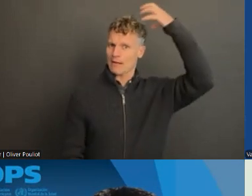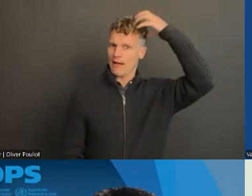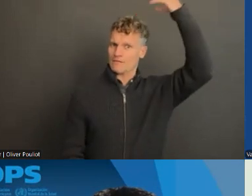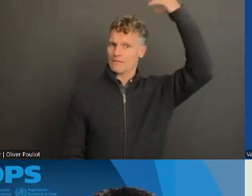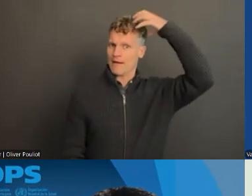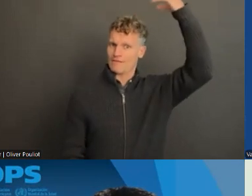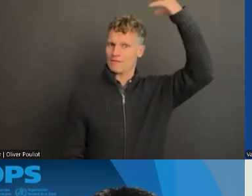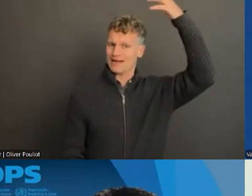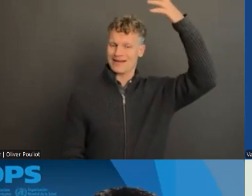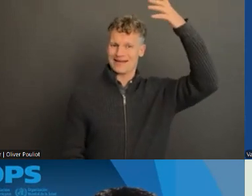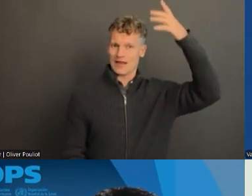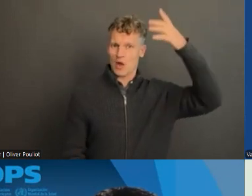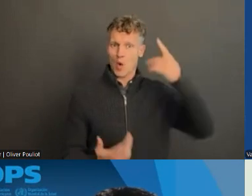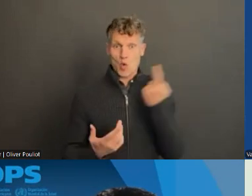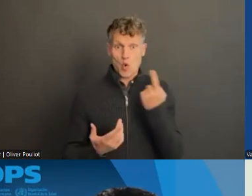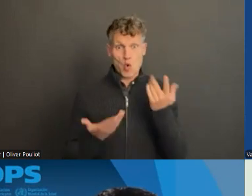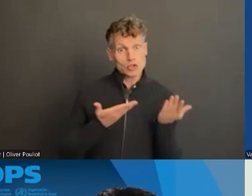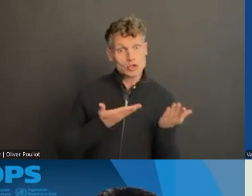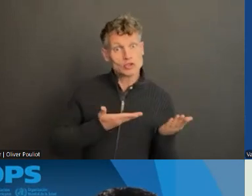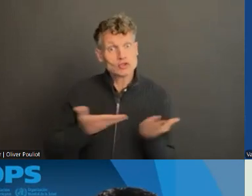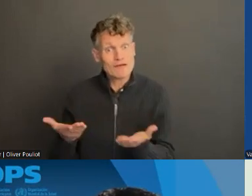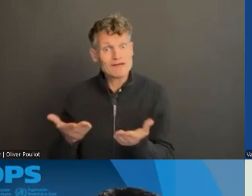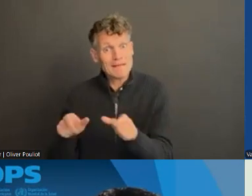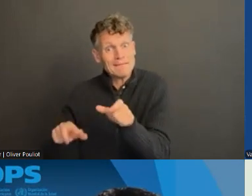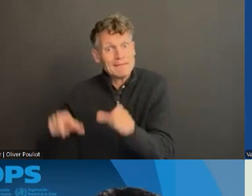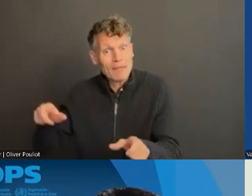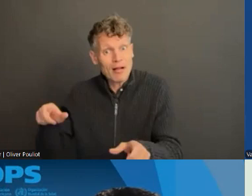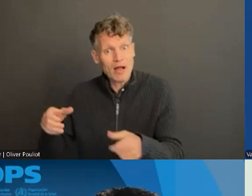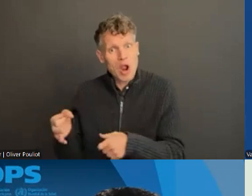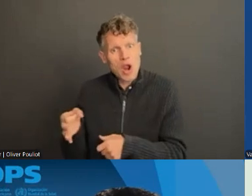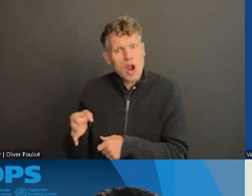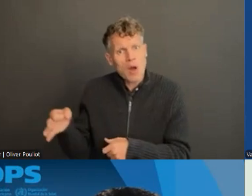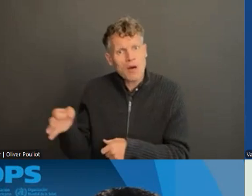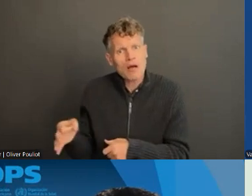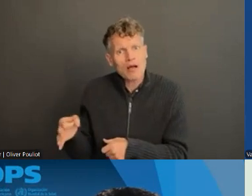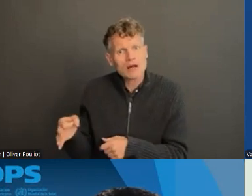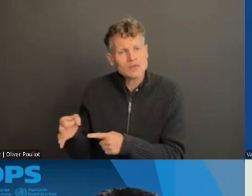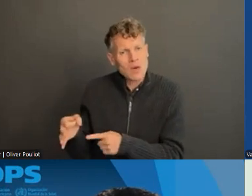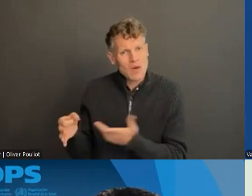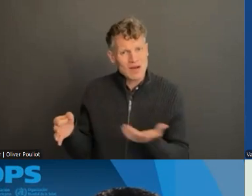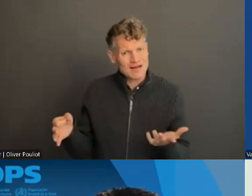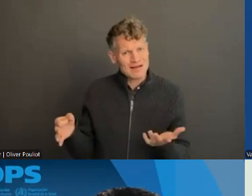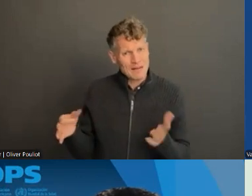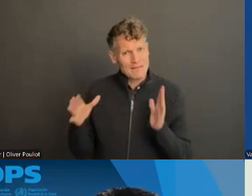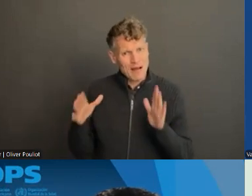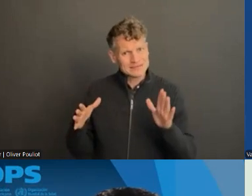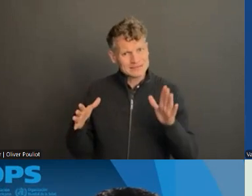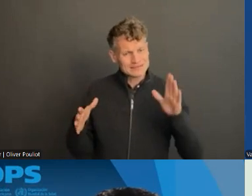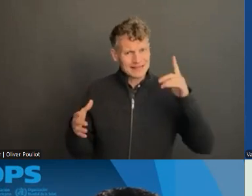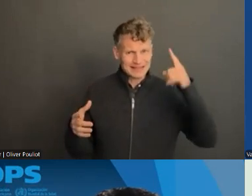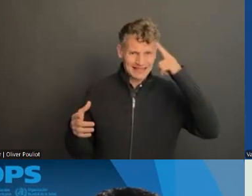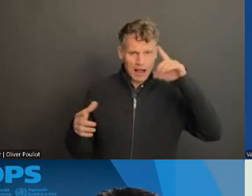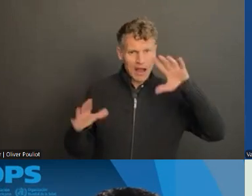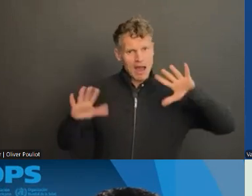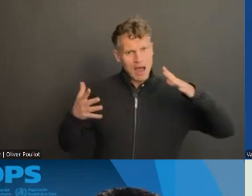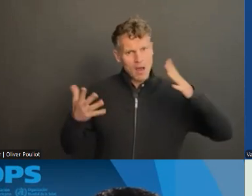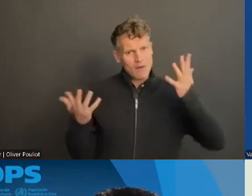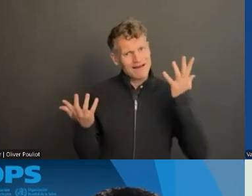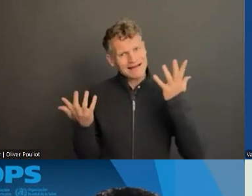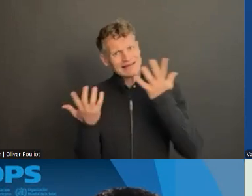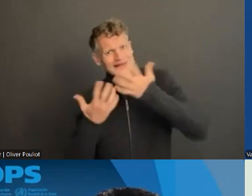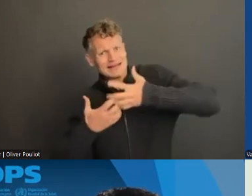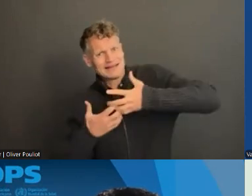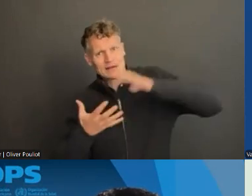digo únicamente autoridades de salud, los gobiernos a nivel del estado, a nivel provincial, a nivel